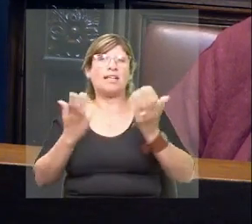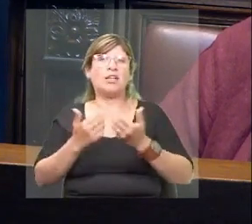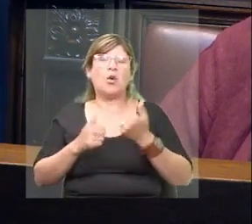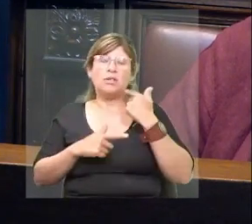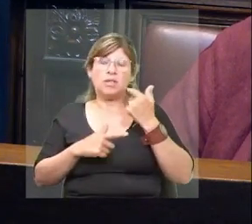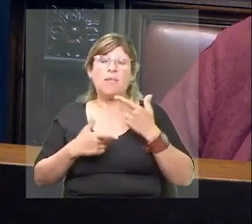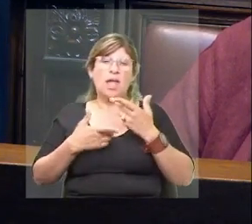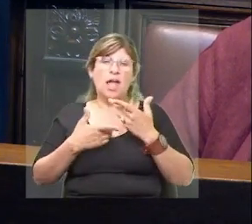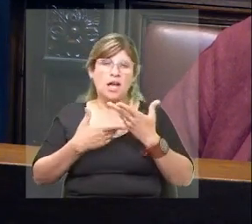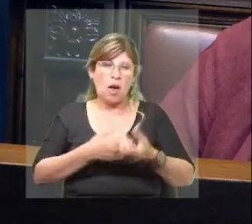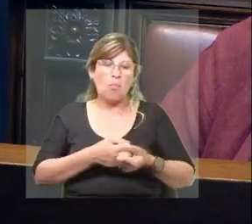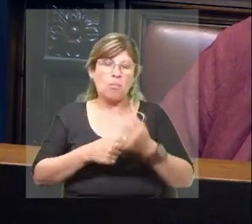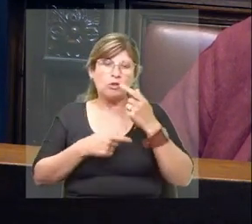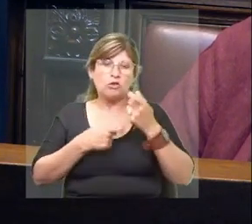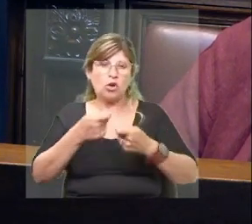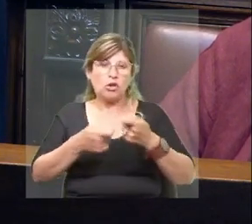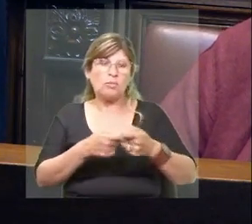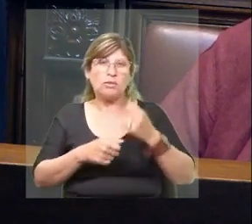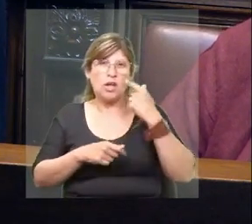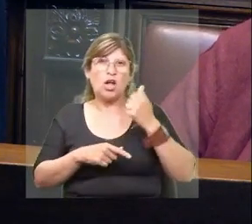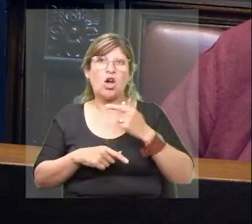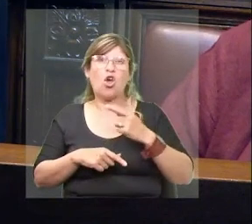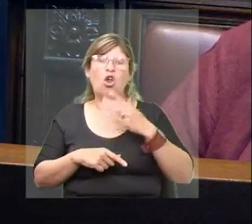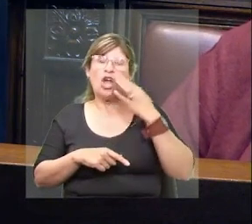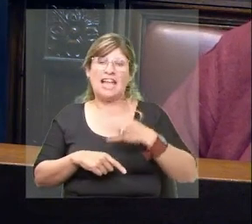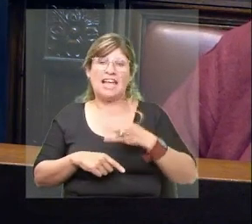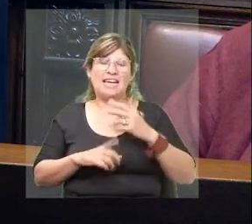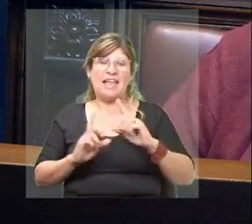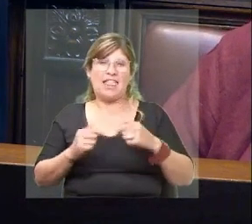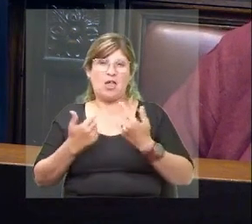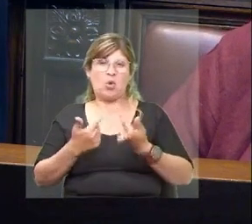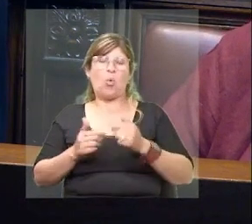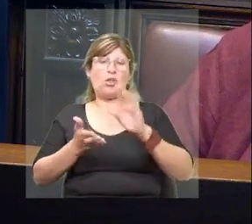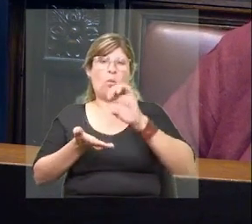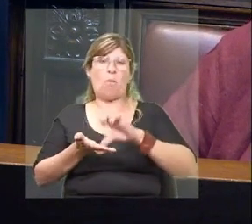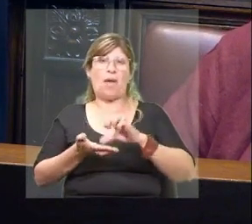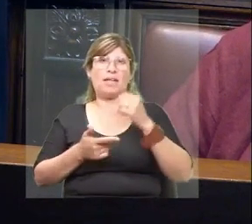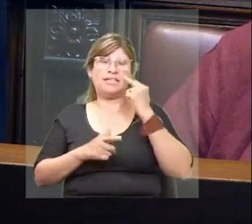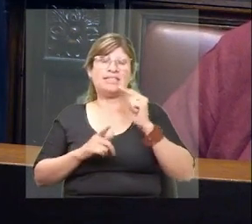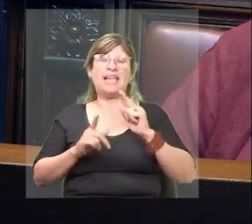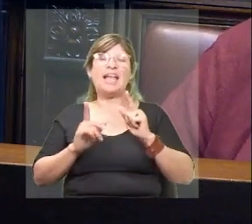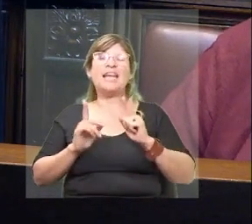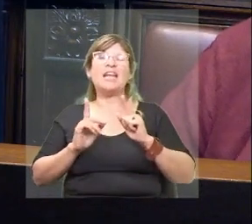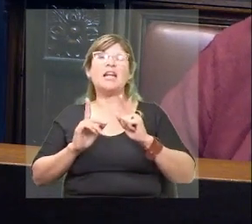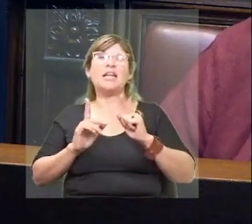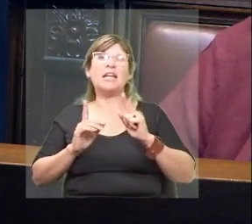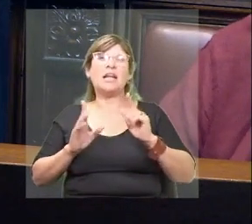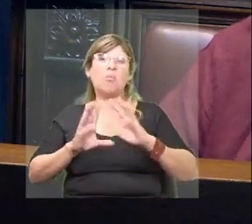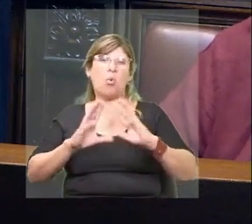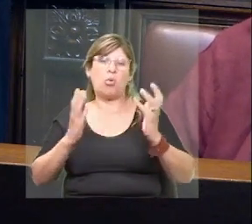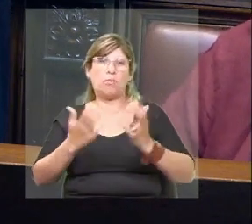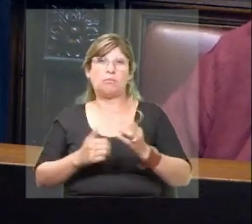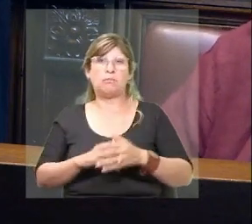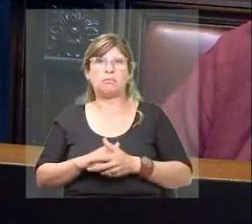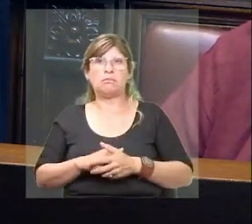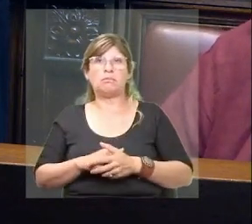credibilidad y la reputación que tiene nuestro país en el ámbito global.